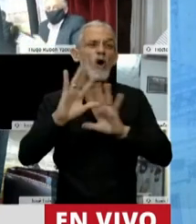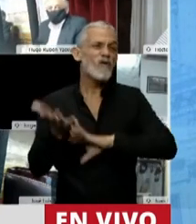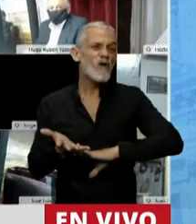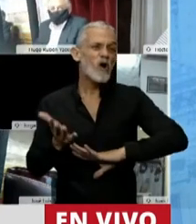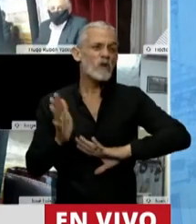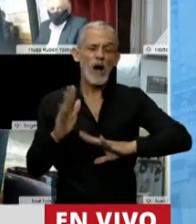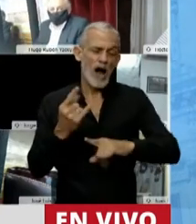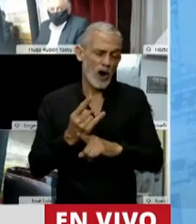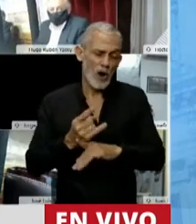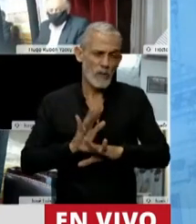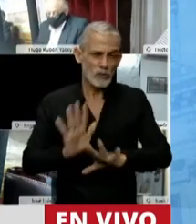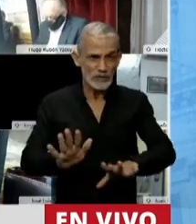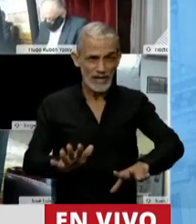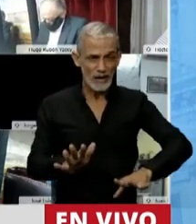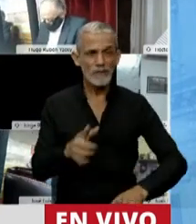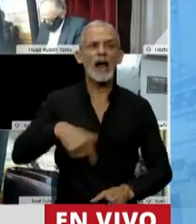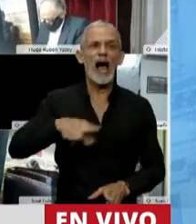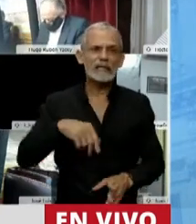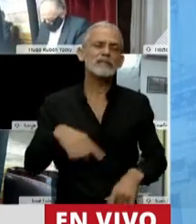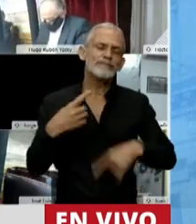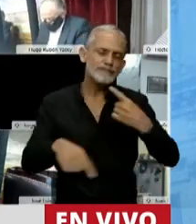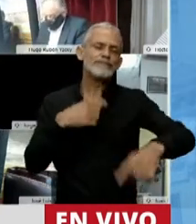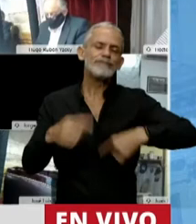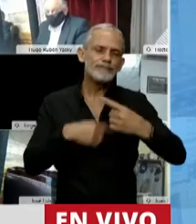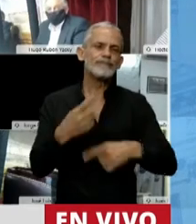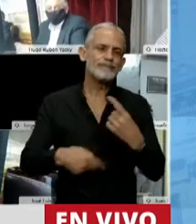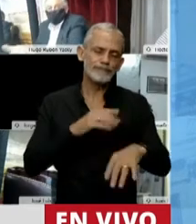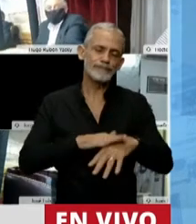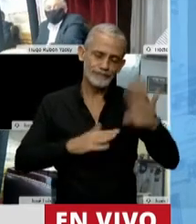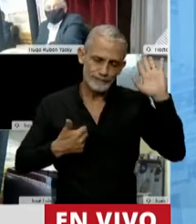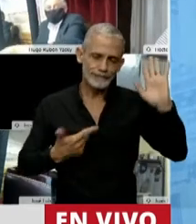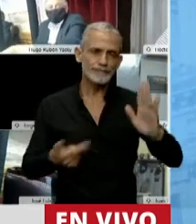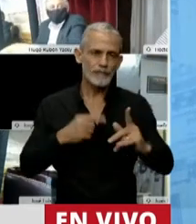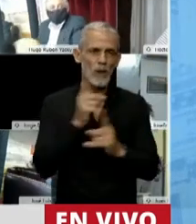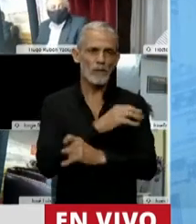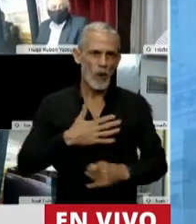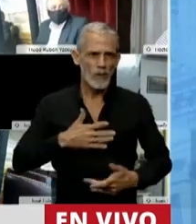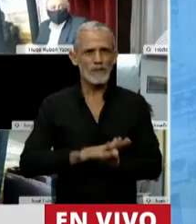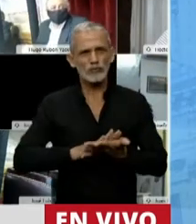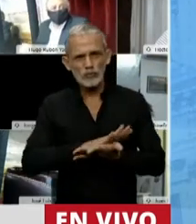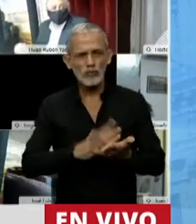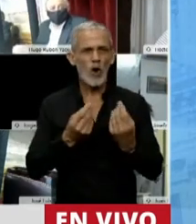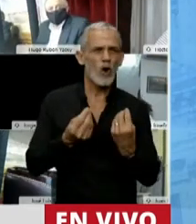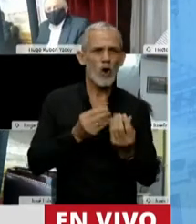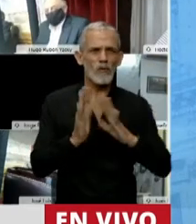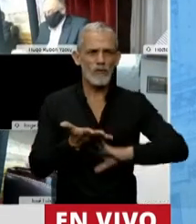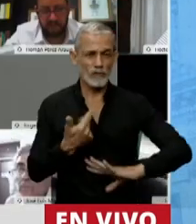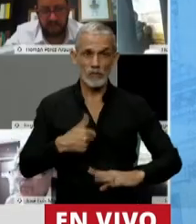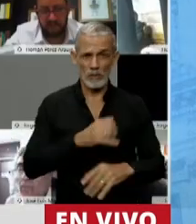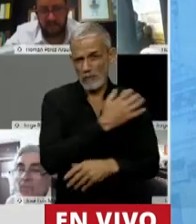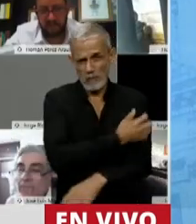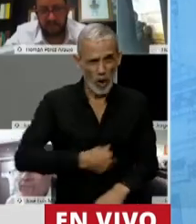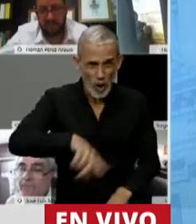como siempre vamos a seguir asumiendo nosotros las problemáticas vamos a seguir resolviendo a los más